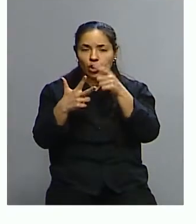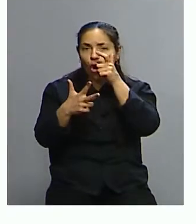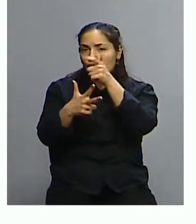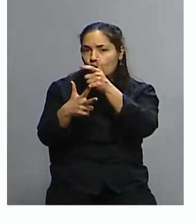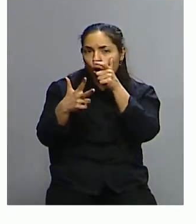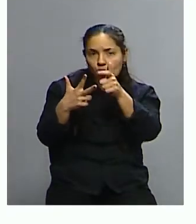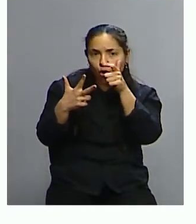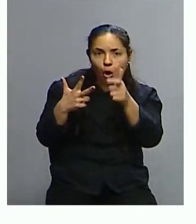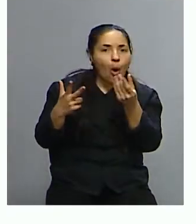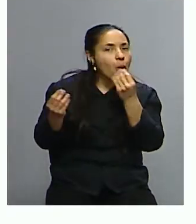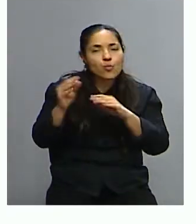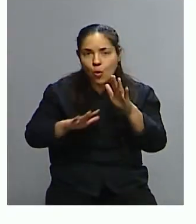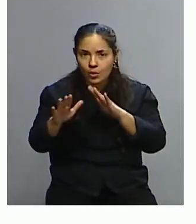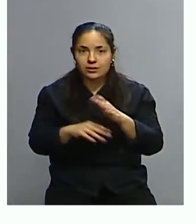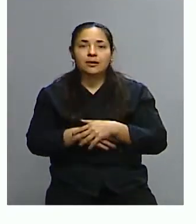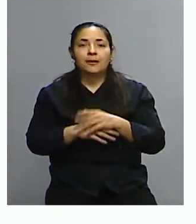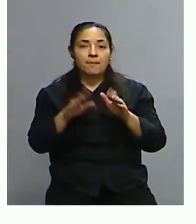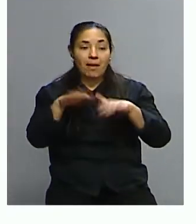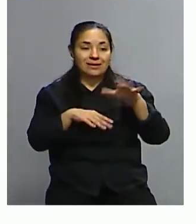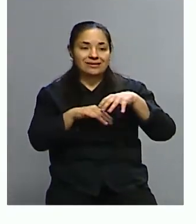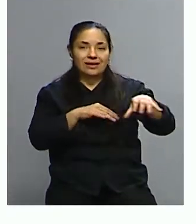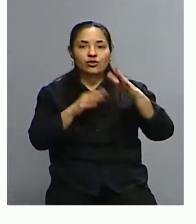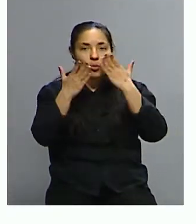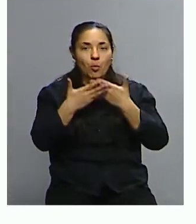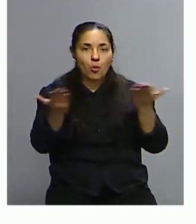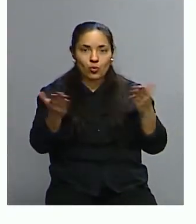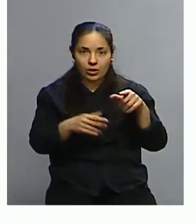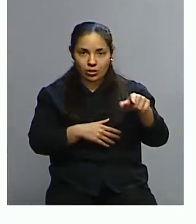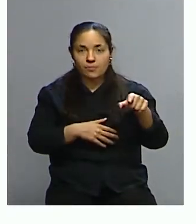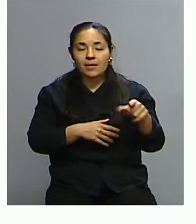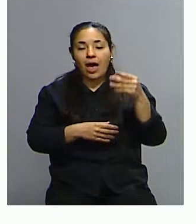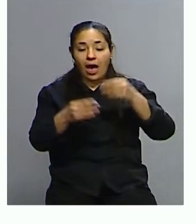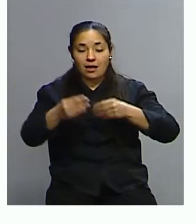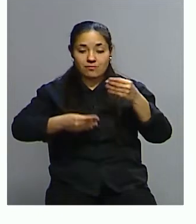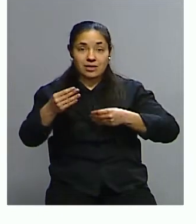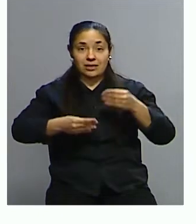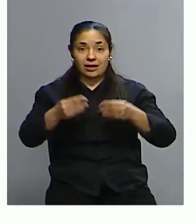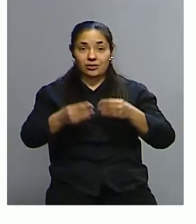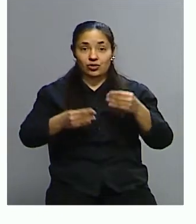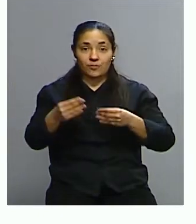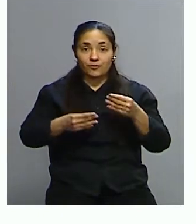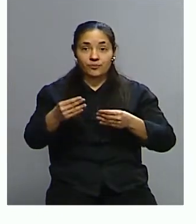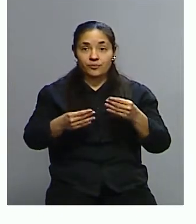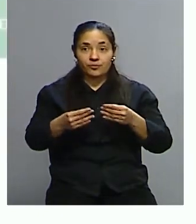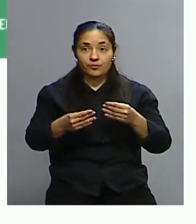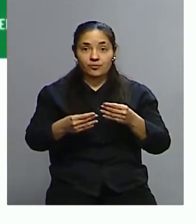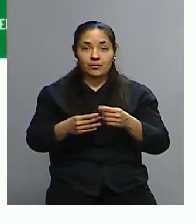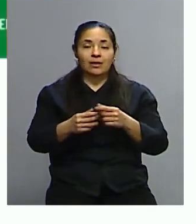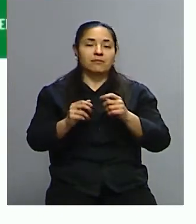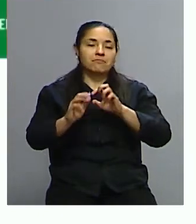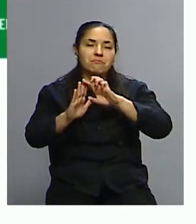de la administración del sector público, dentro de la administración tenemos las funciones fundamentales, ¿no?